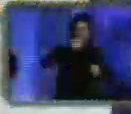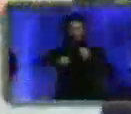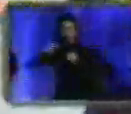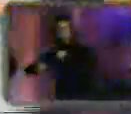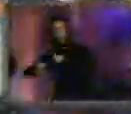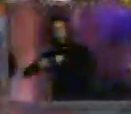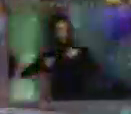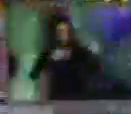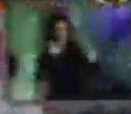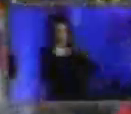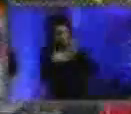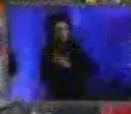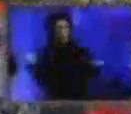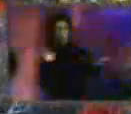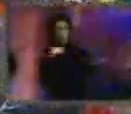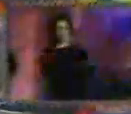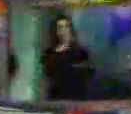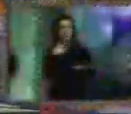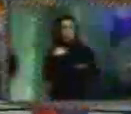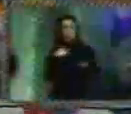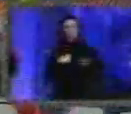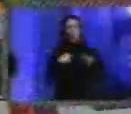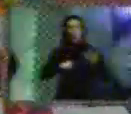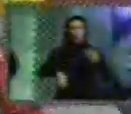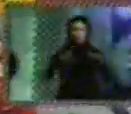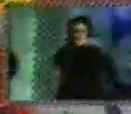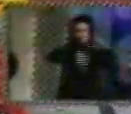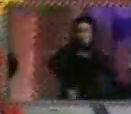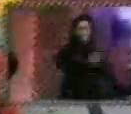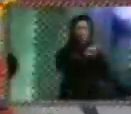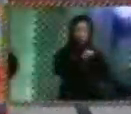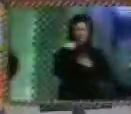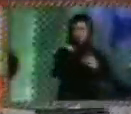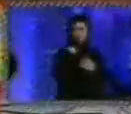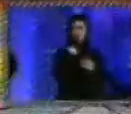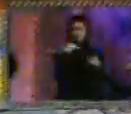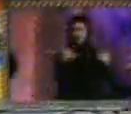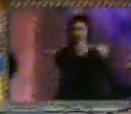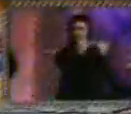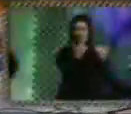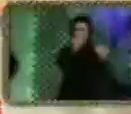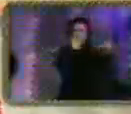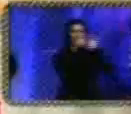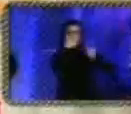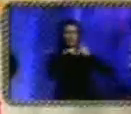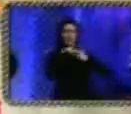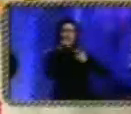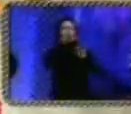explicar? Que voy al estadio al derbi, la peña me empieza a insultar. O cuando es un piropo.